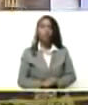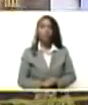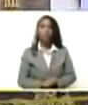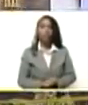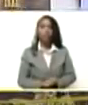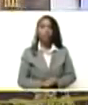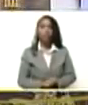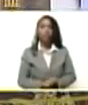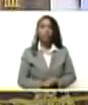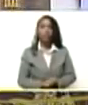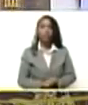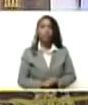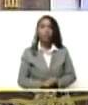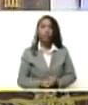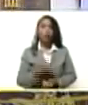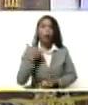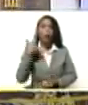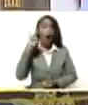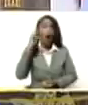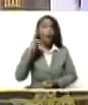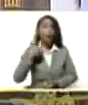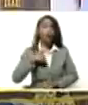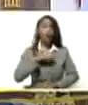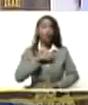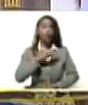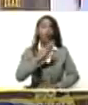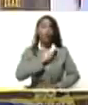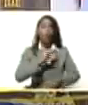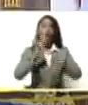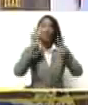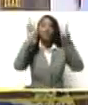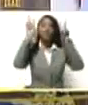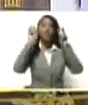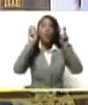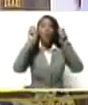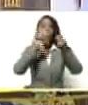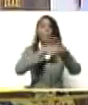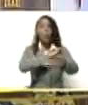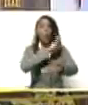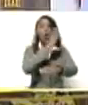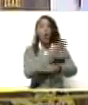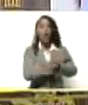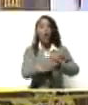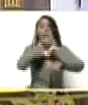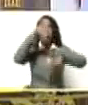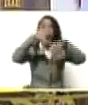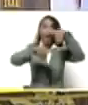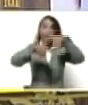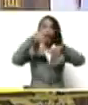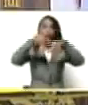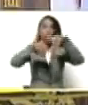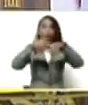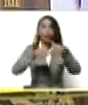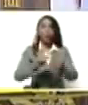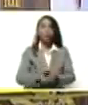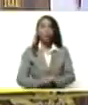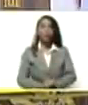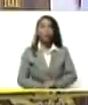que como lo dijimos al consolidar las instituciones la democracia la paz